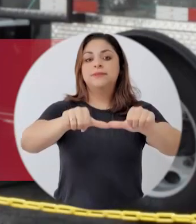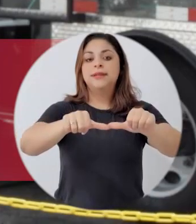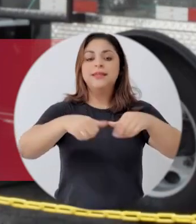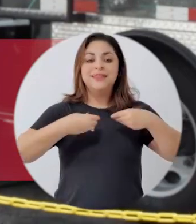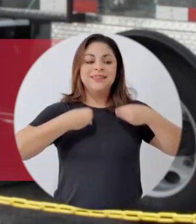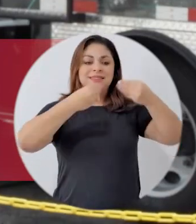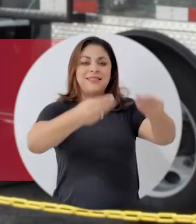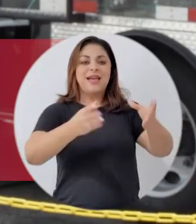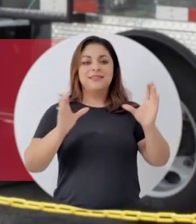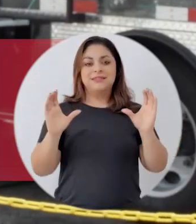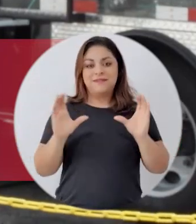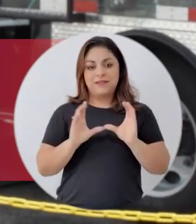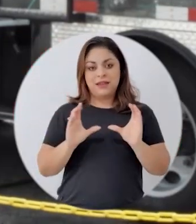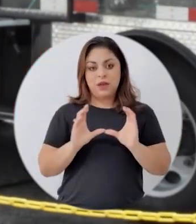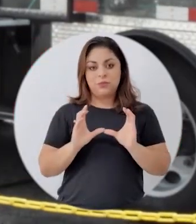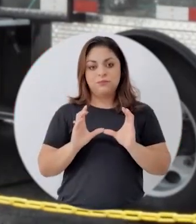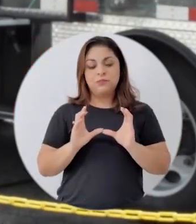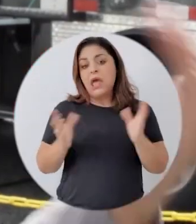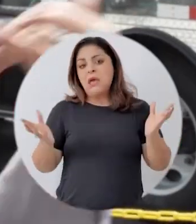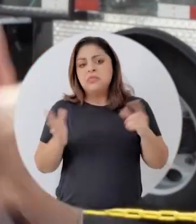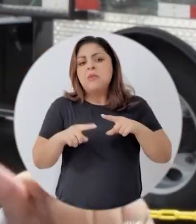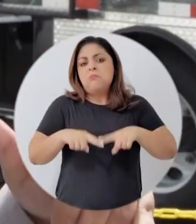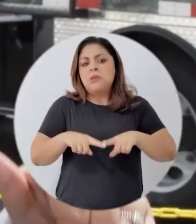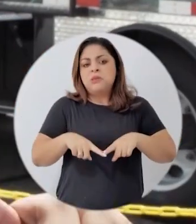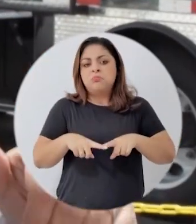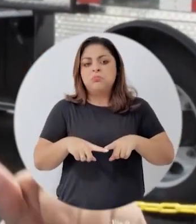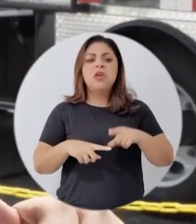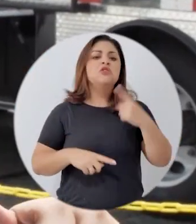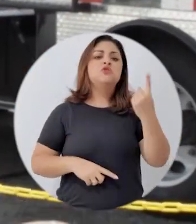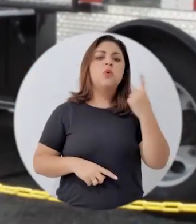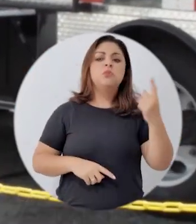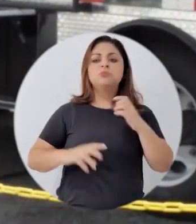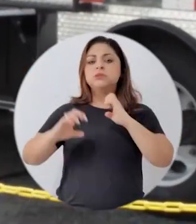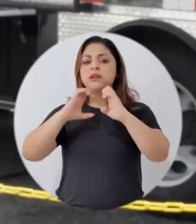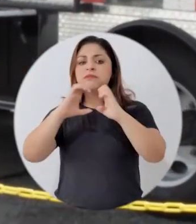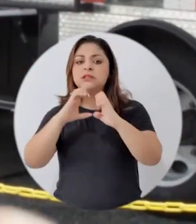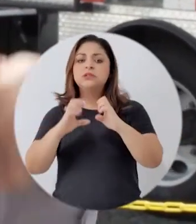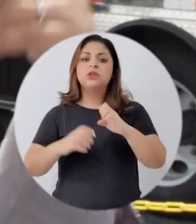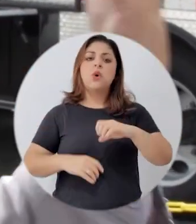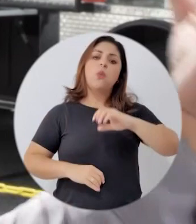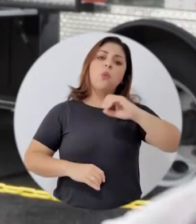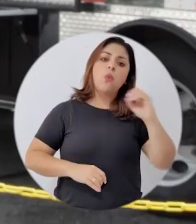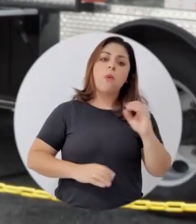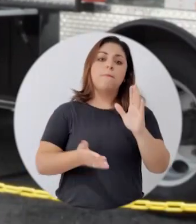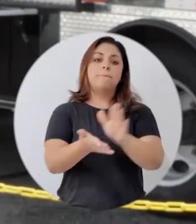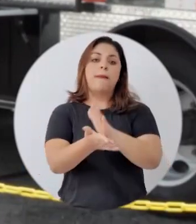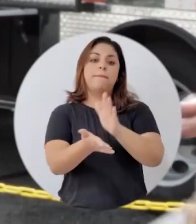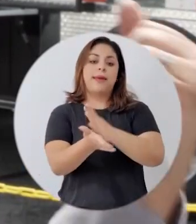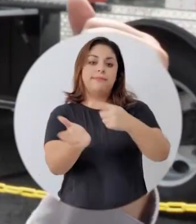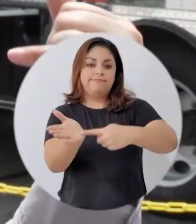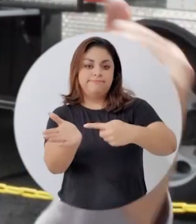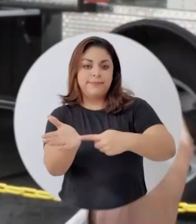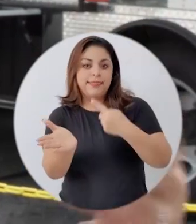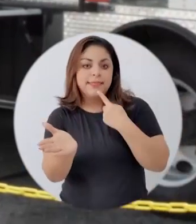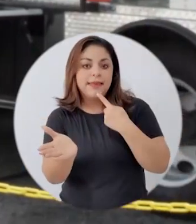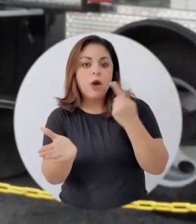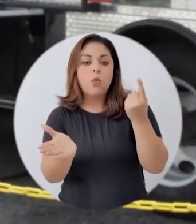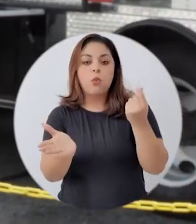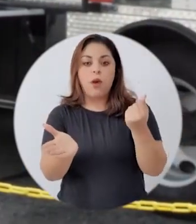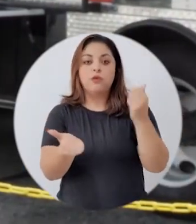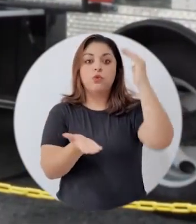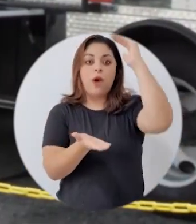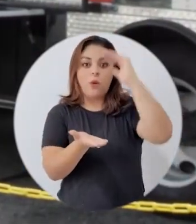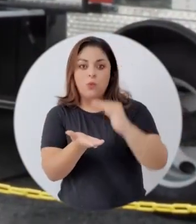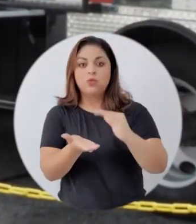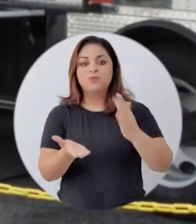certificado o dependiendo de lo que las personas quieran, a veces necesitan solamente una entrevista o necesitan un documento que